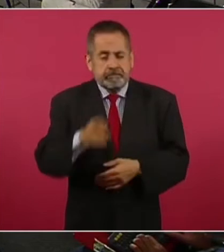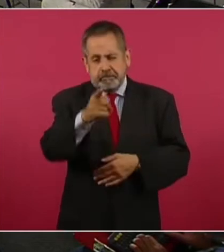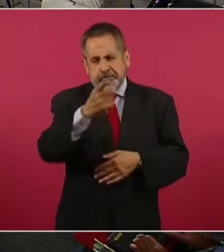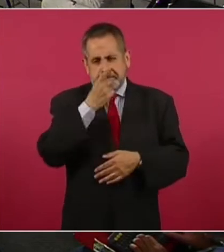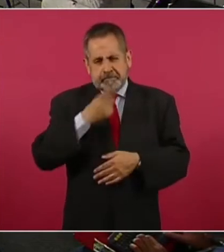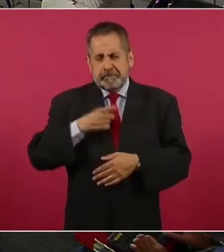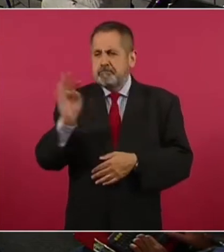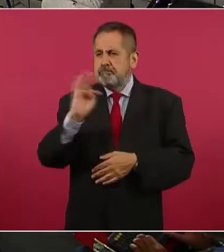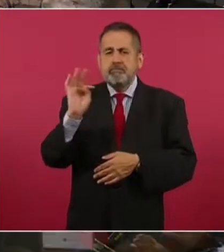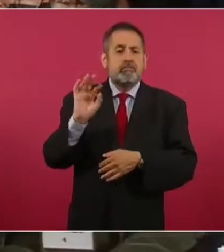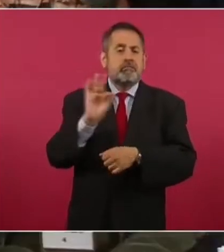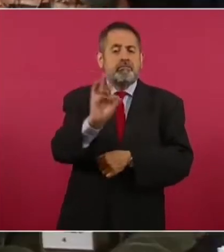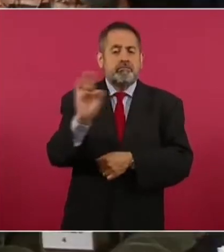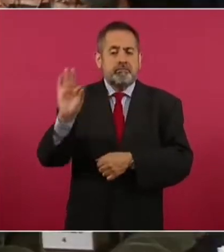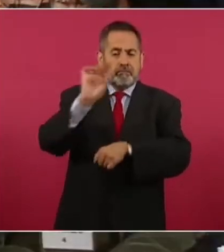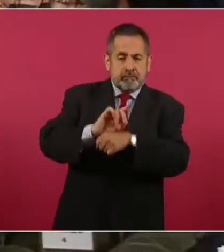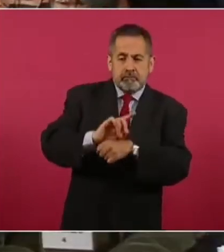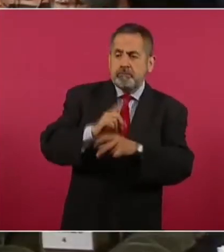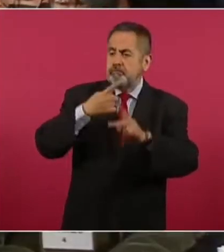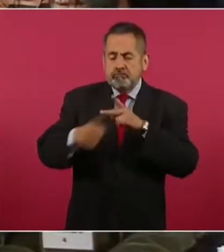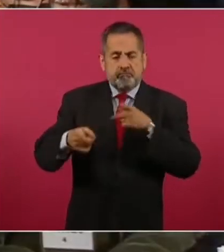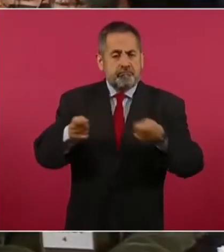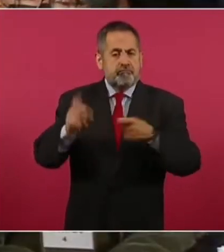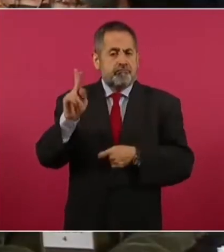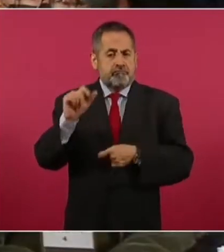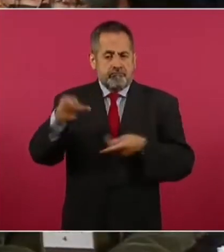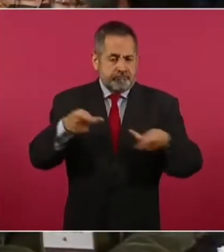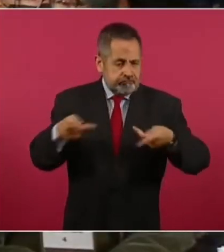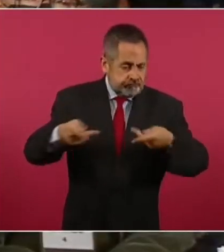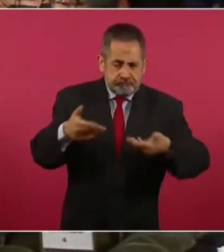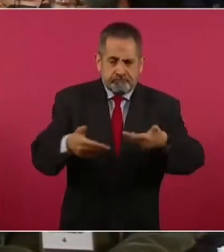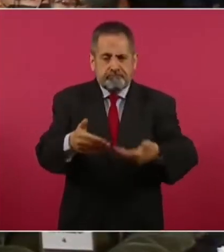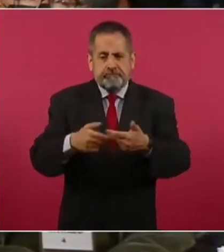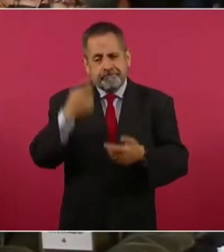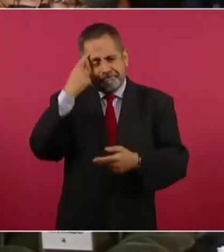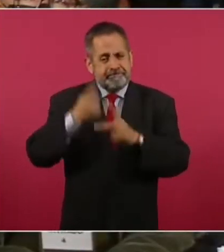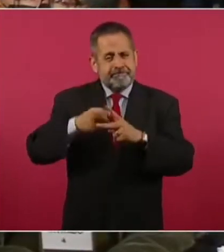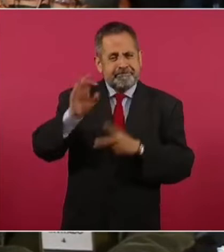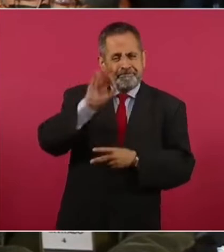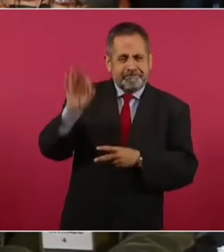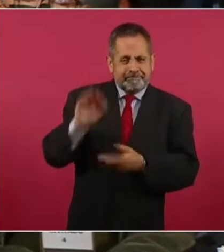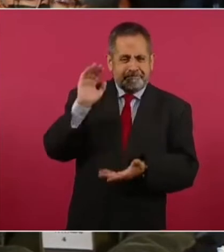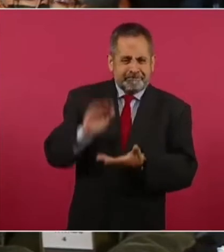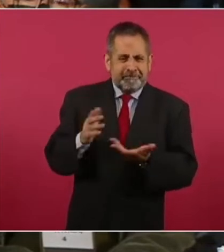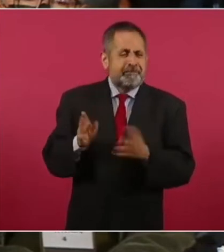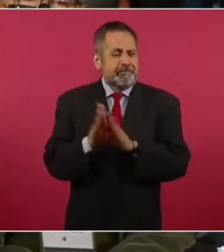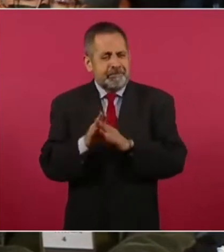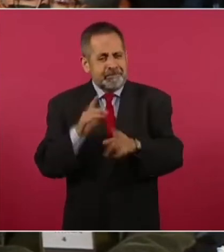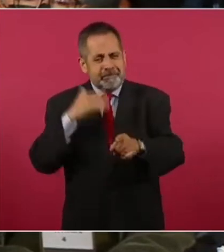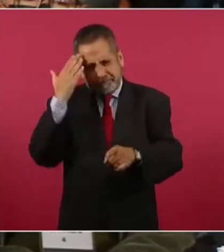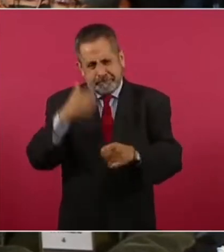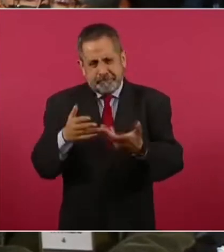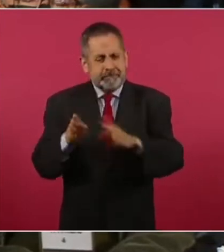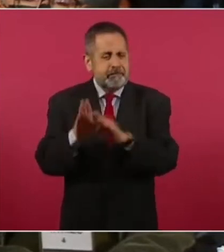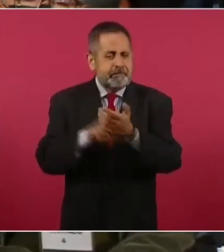cuándo va a ocurrir esto y que al final pues no perjudique, porque mayores tasas, menor crecimiento, en fin, el círculo vicioso que al